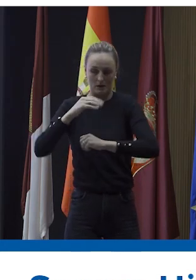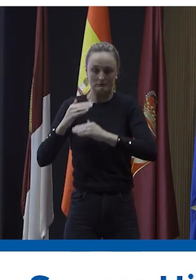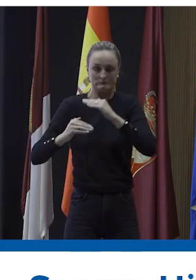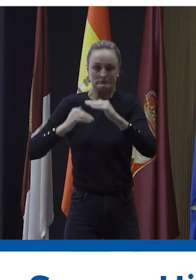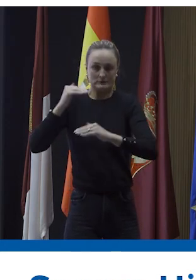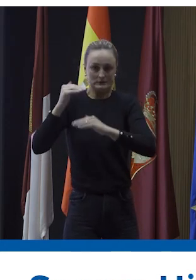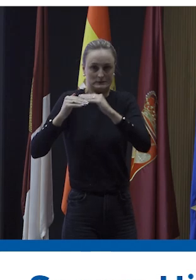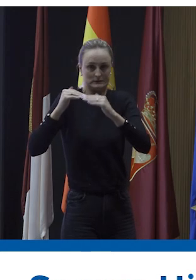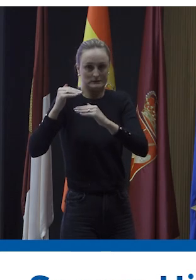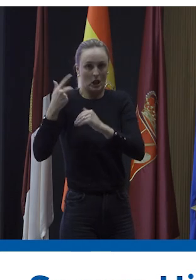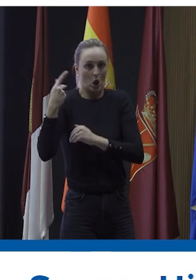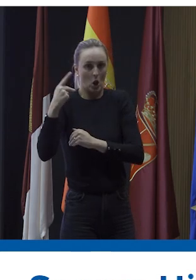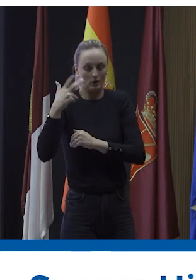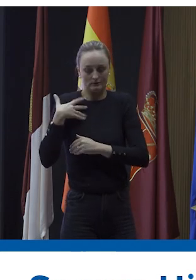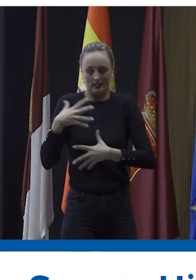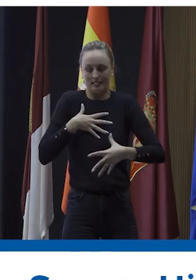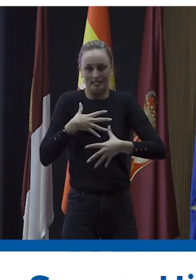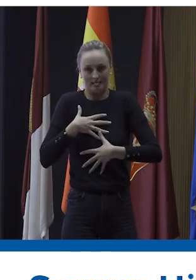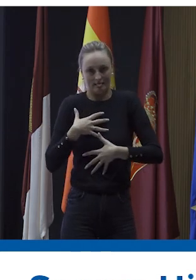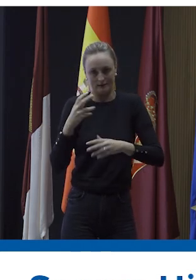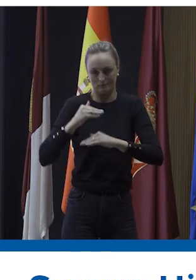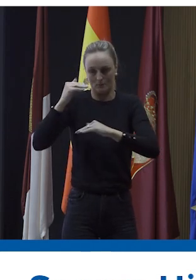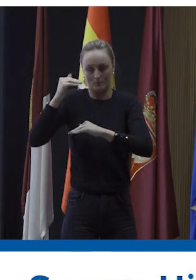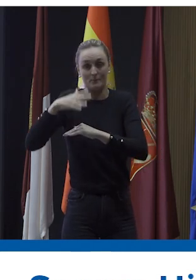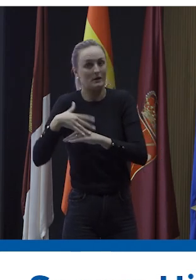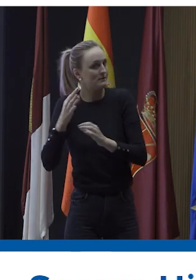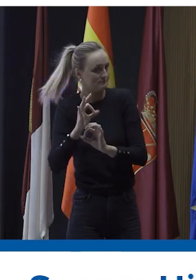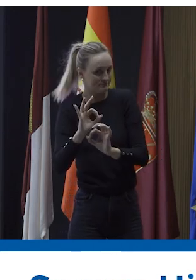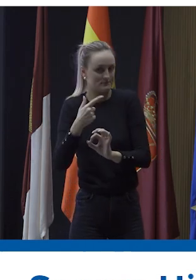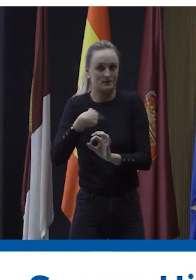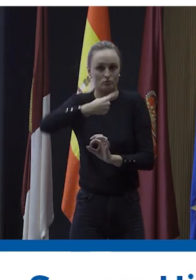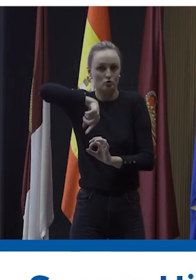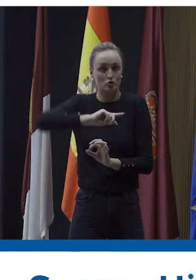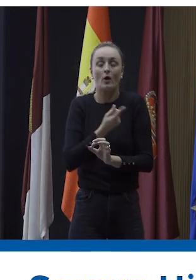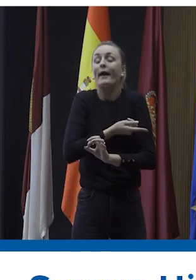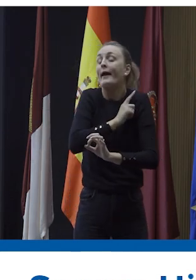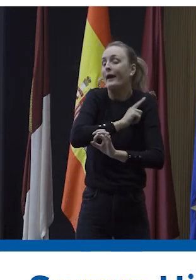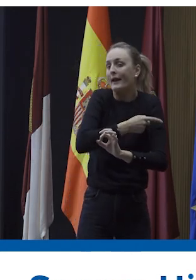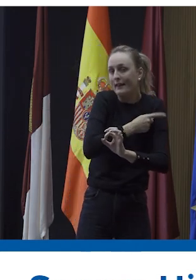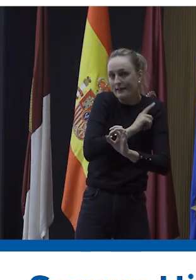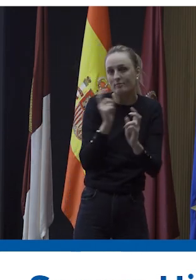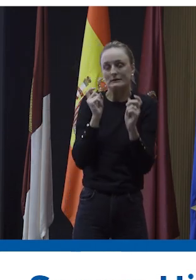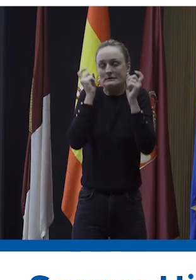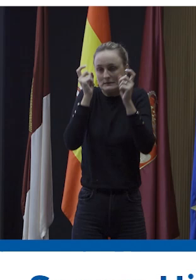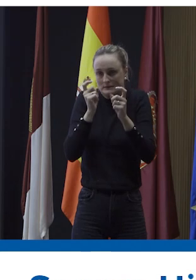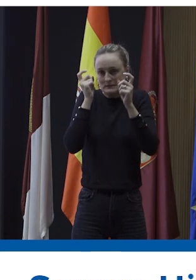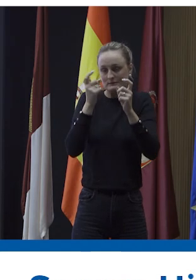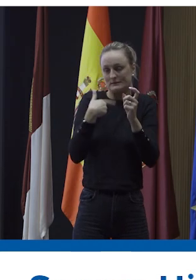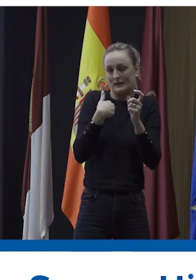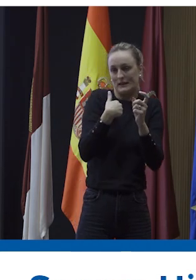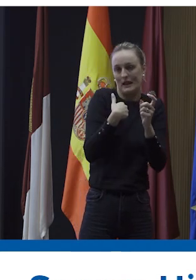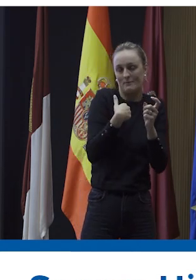que los kilos se van pegando. Pues sí, claro. Entonces, si hacemos ejercicio, intentamos evitar esa